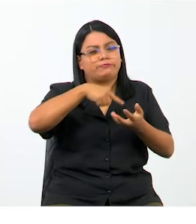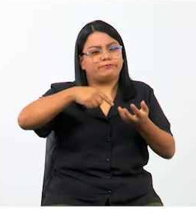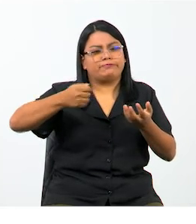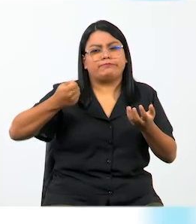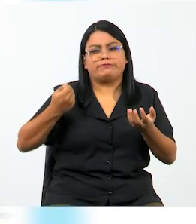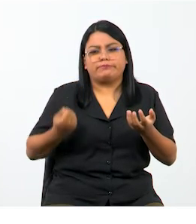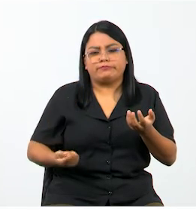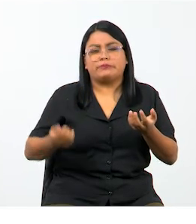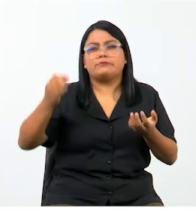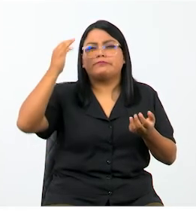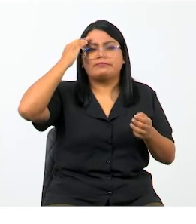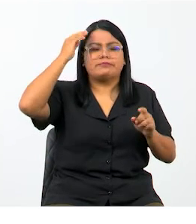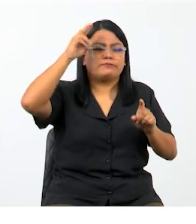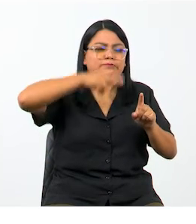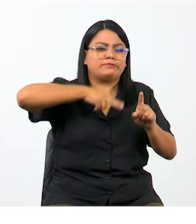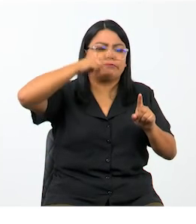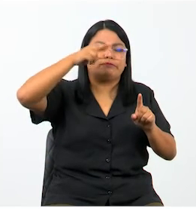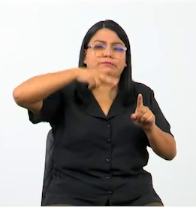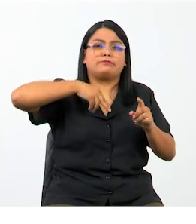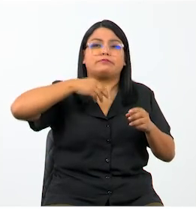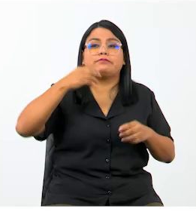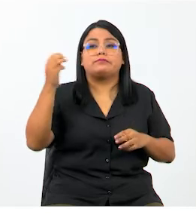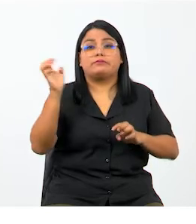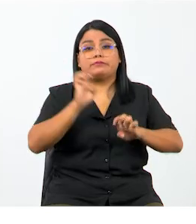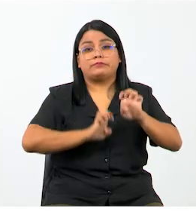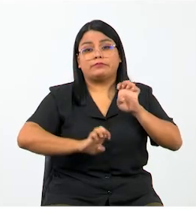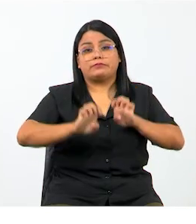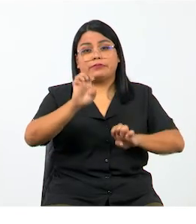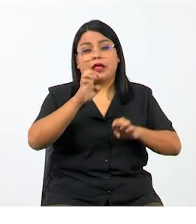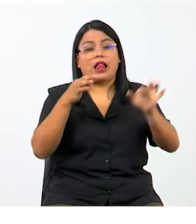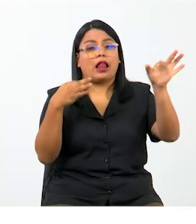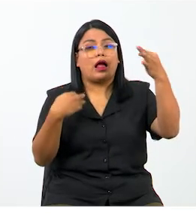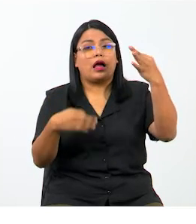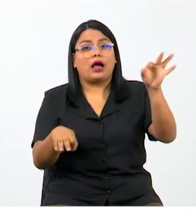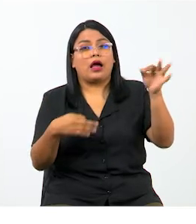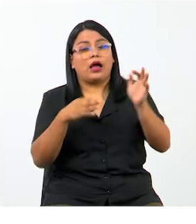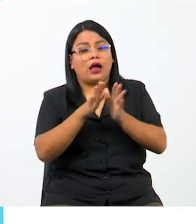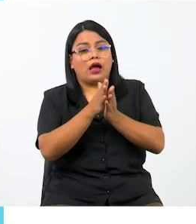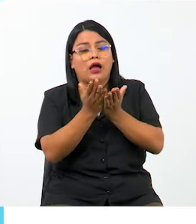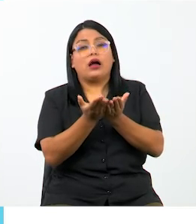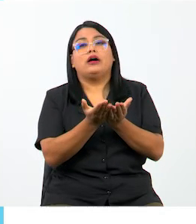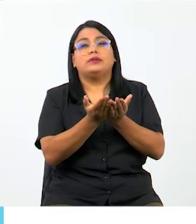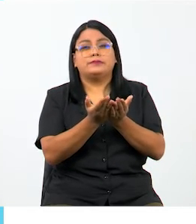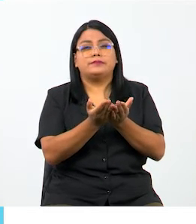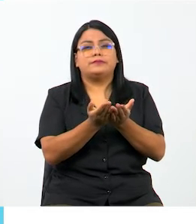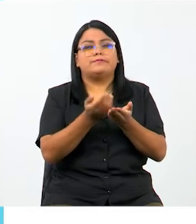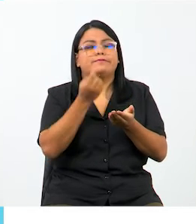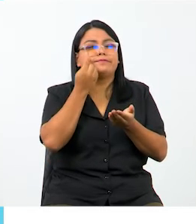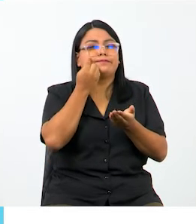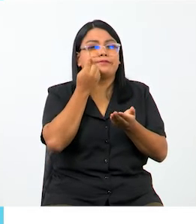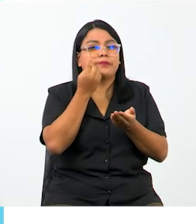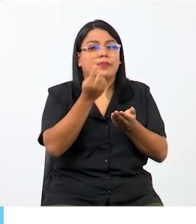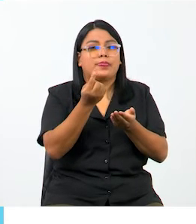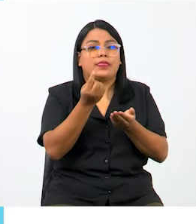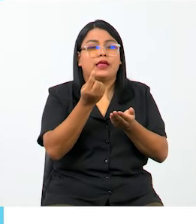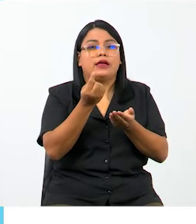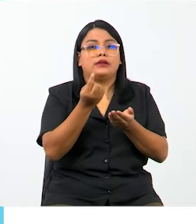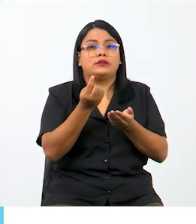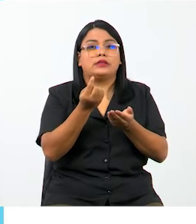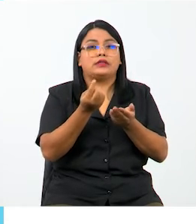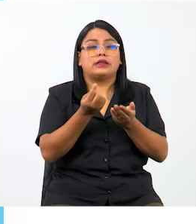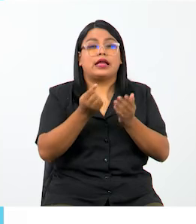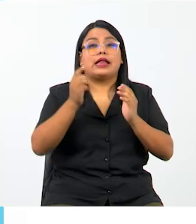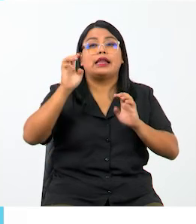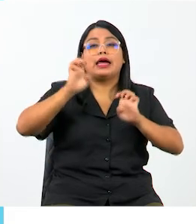evaluación. En las páginas del libro de texto, se encuentra el instrumento para la evaluación del producto de la